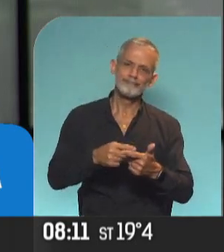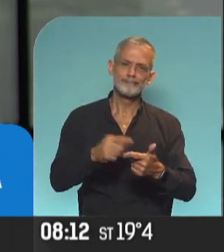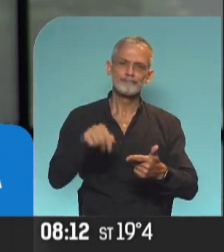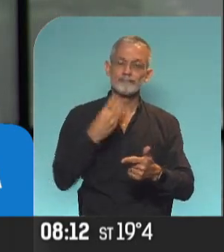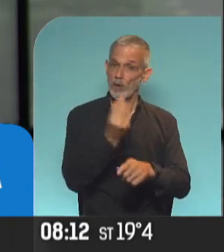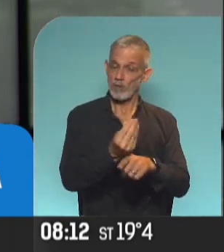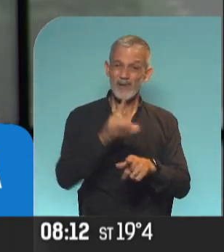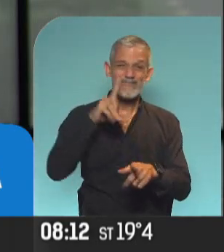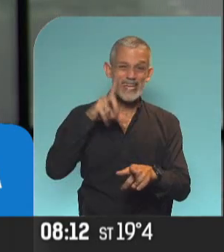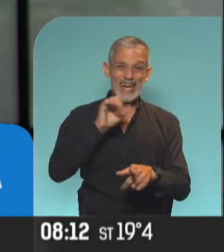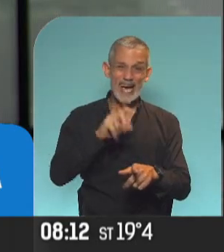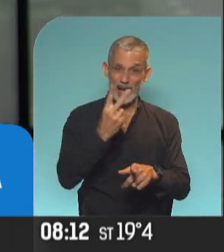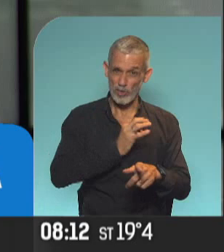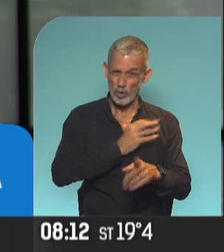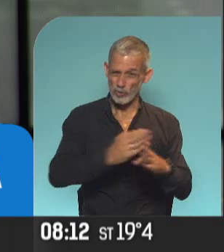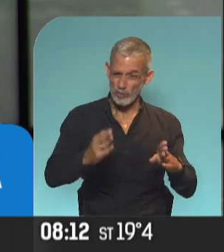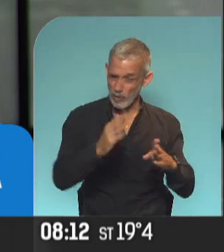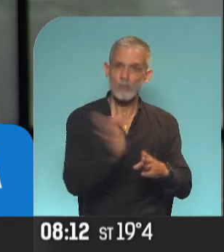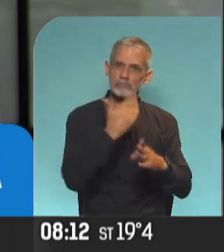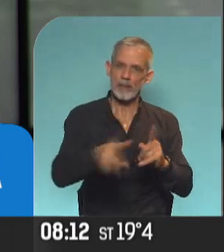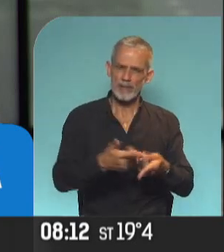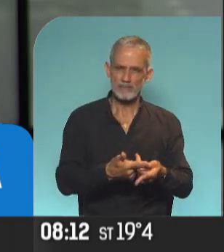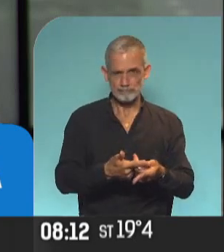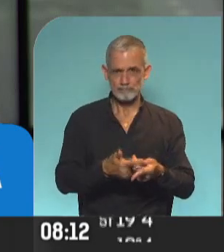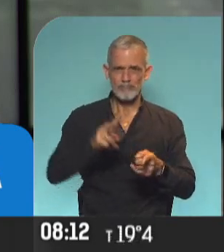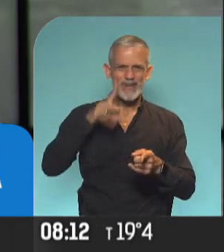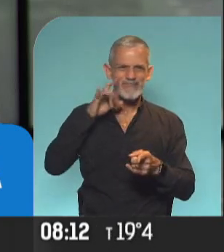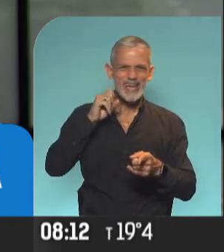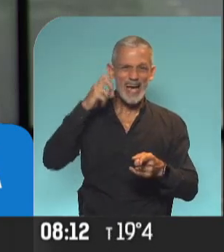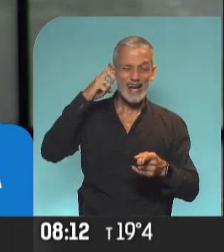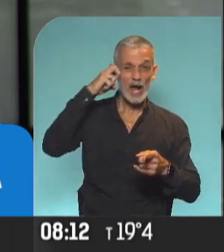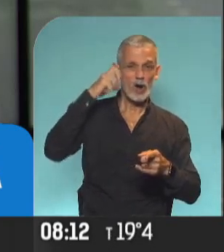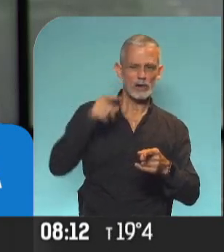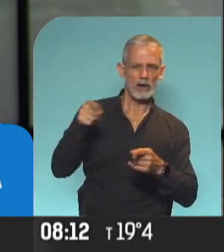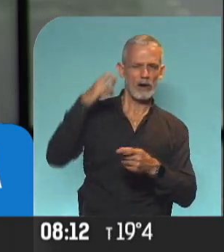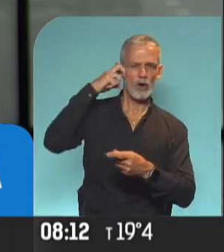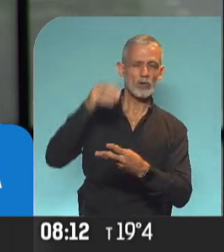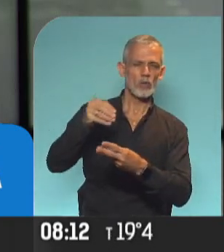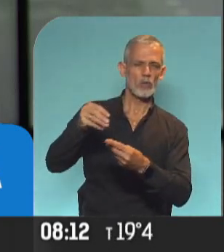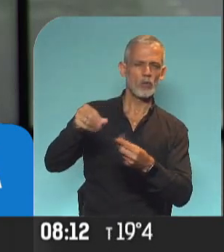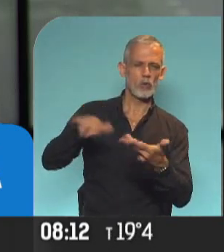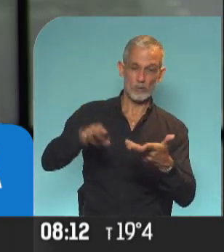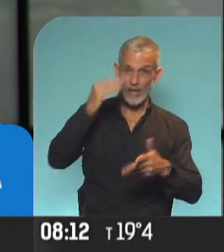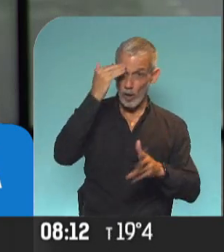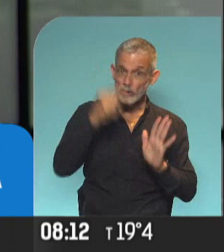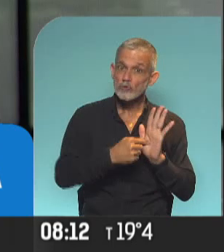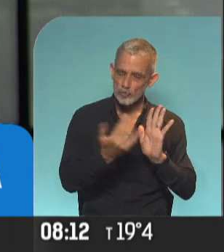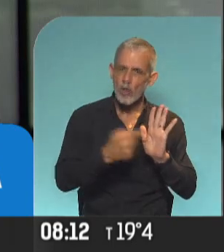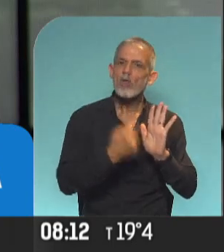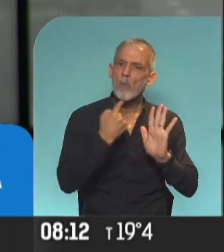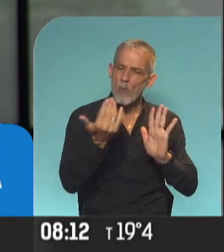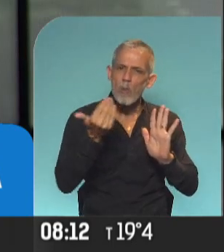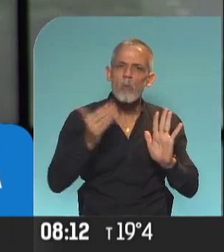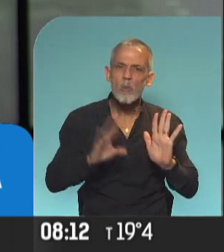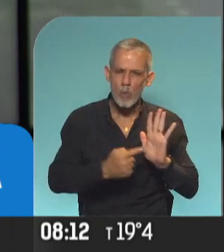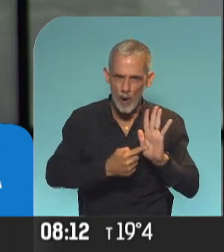que el Congreso peruano se carga en menos de 2 años. En el medio, Vizcarra disolvió al Congreso, otra figura que también está prevista en la Constitución peruana, tomada también